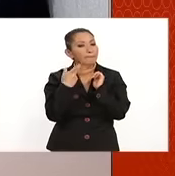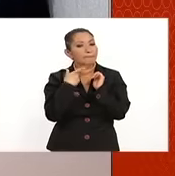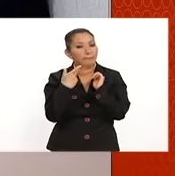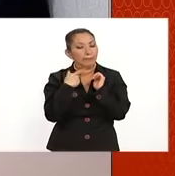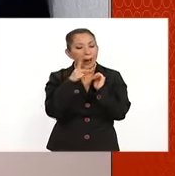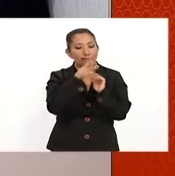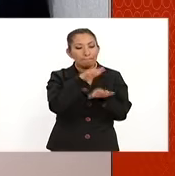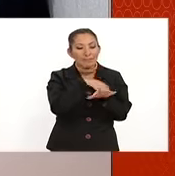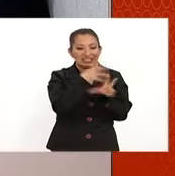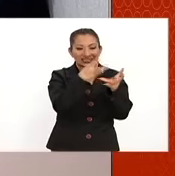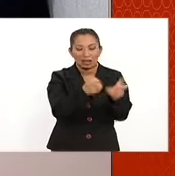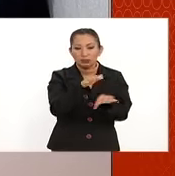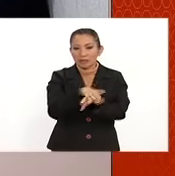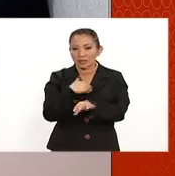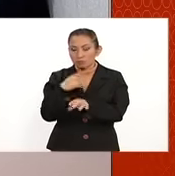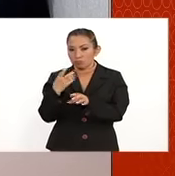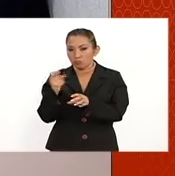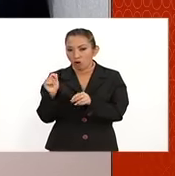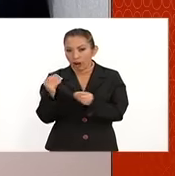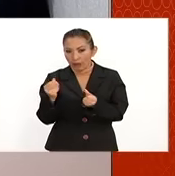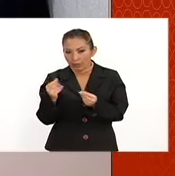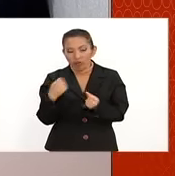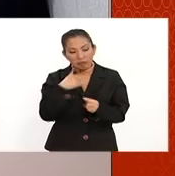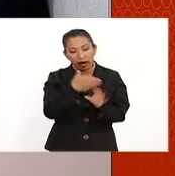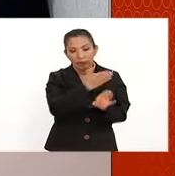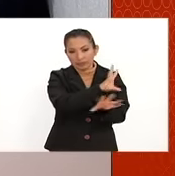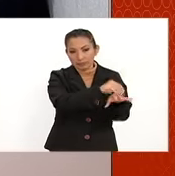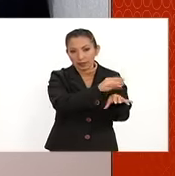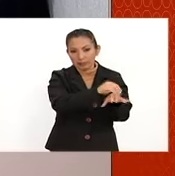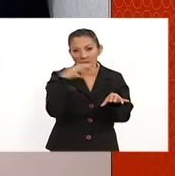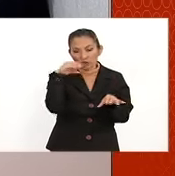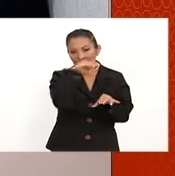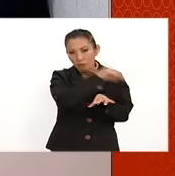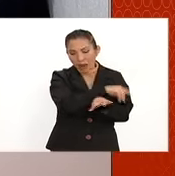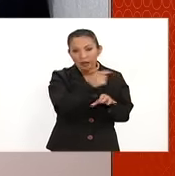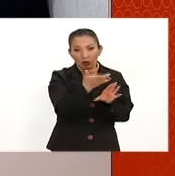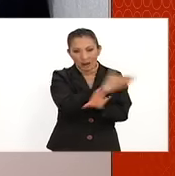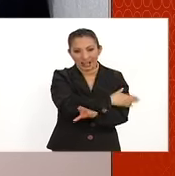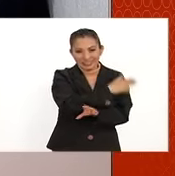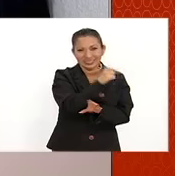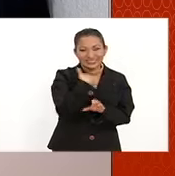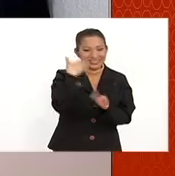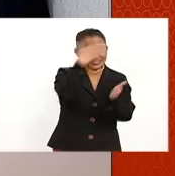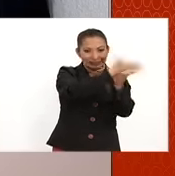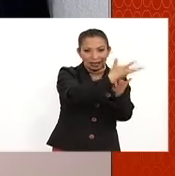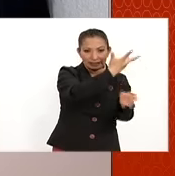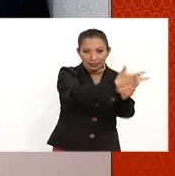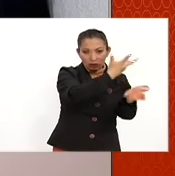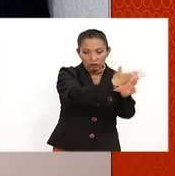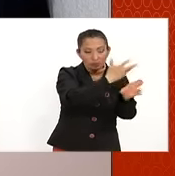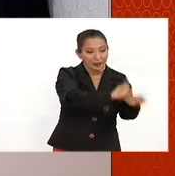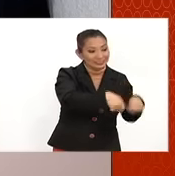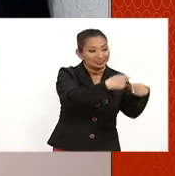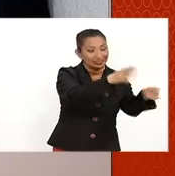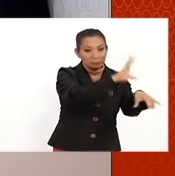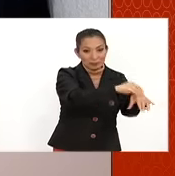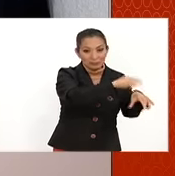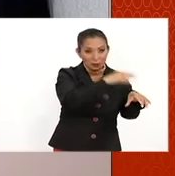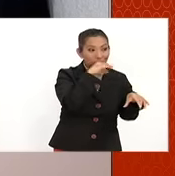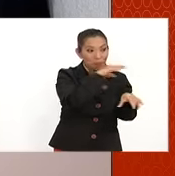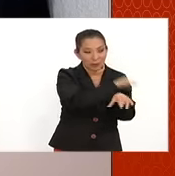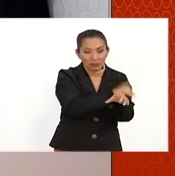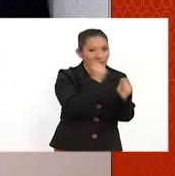pies mojados, que otorgaba la residencia legal a los cubanos un año antes después de llegar a los Estados Unidos, de la forma en que